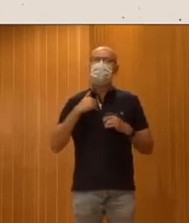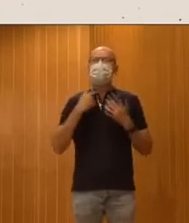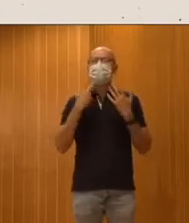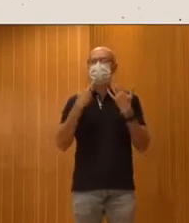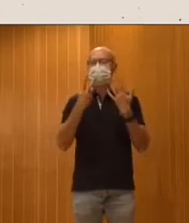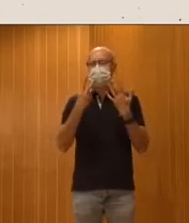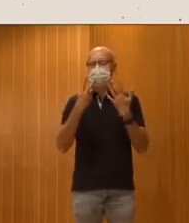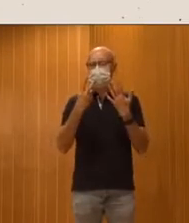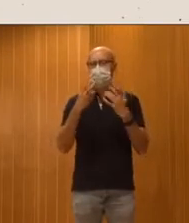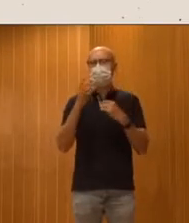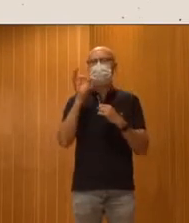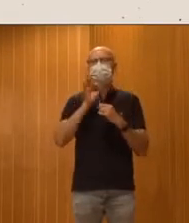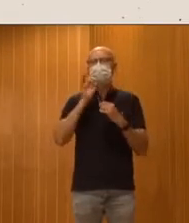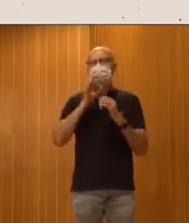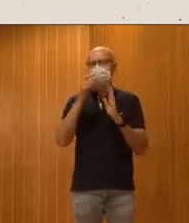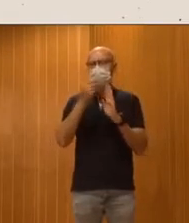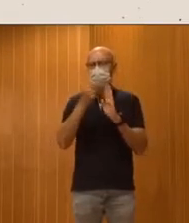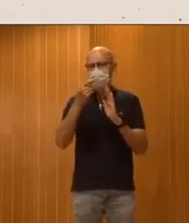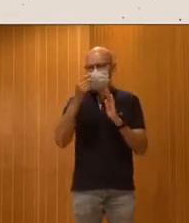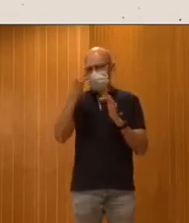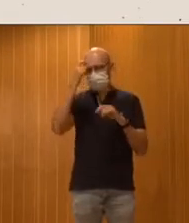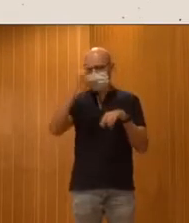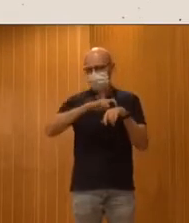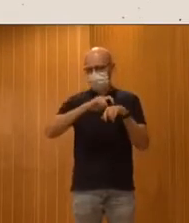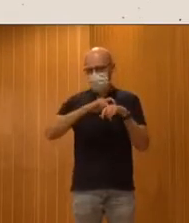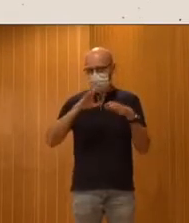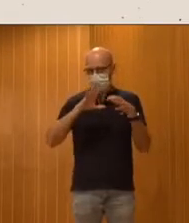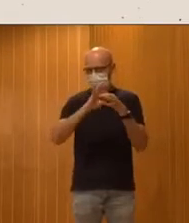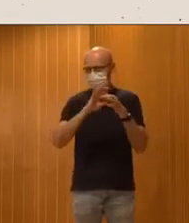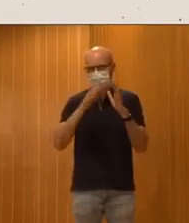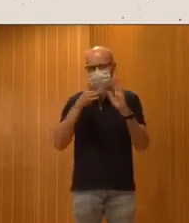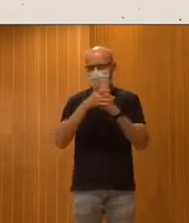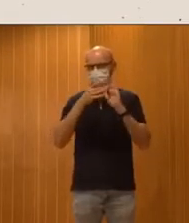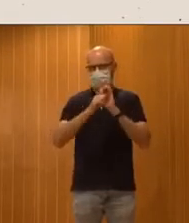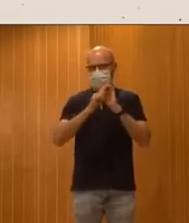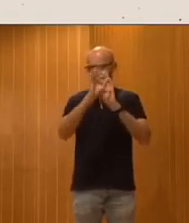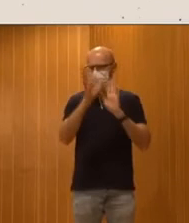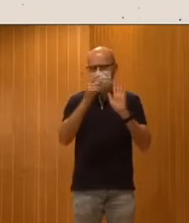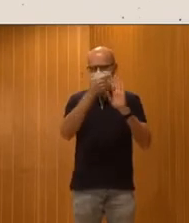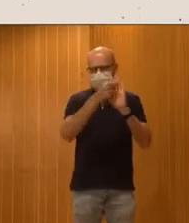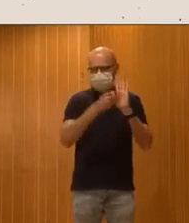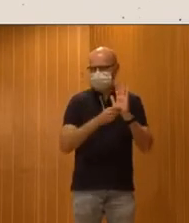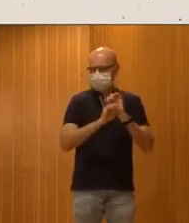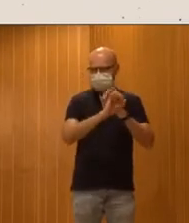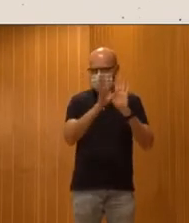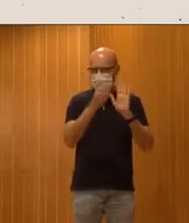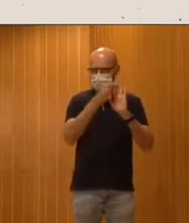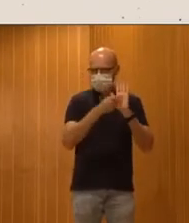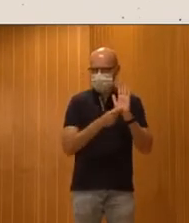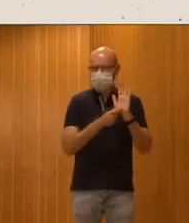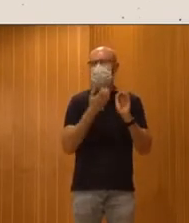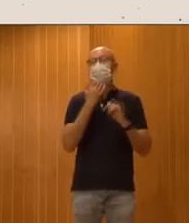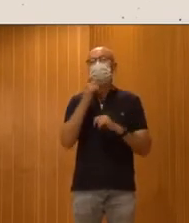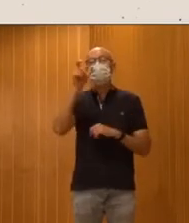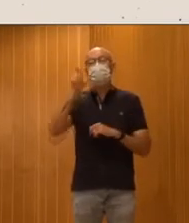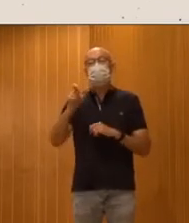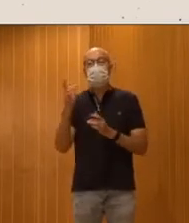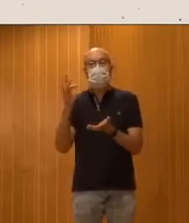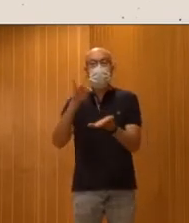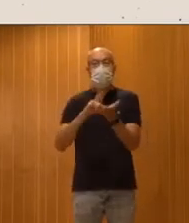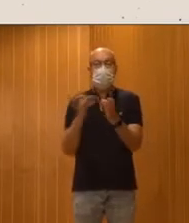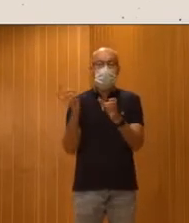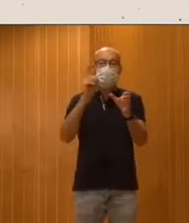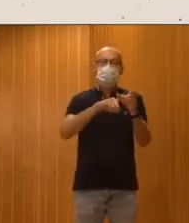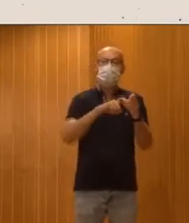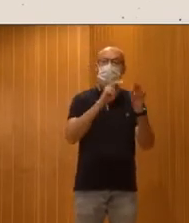7 síndromes neuropsiquiátricos muy bien definidos. Si una persona ingresa en una residencia y se pone triste por